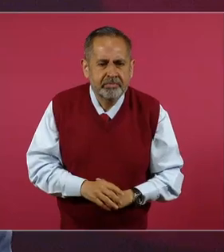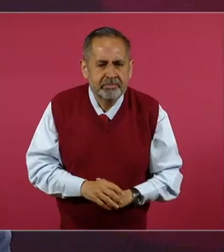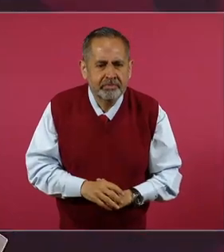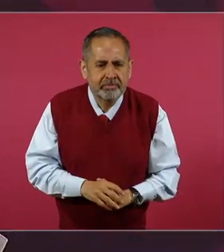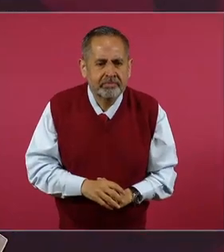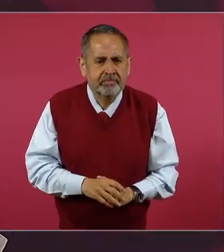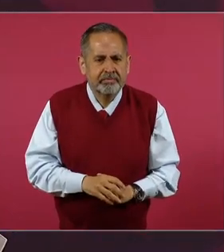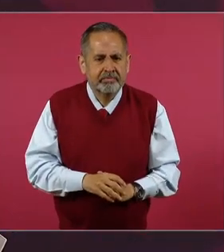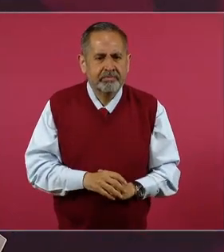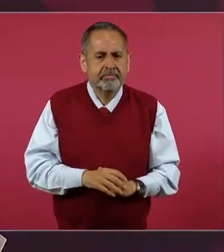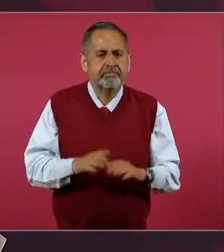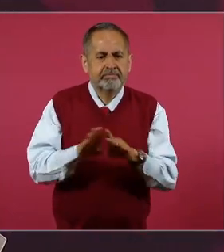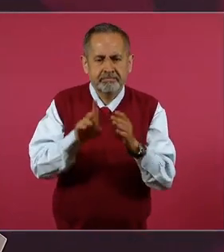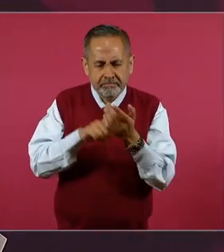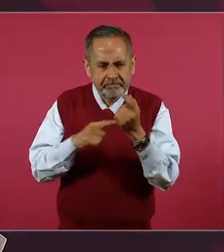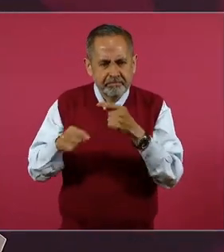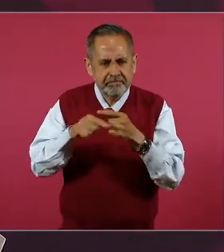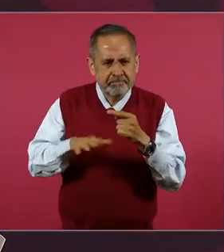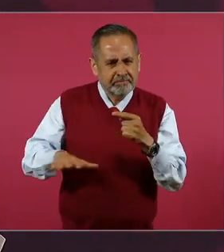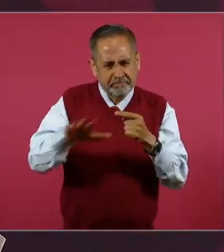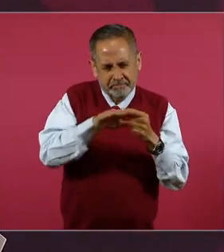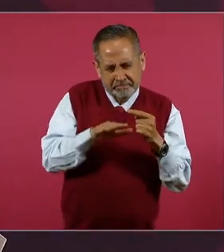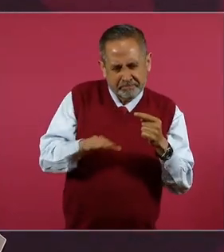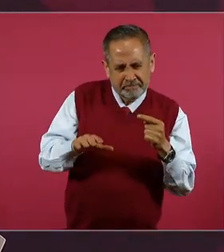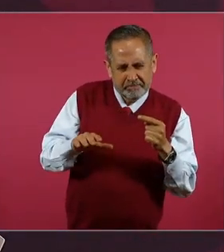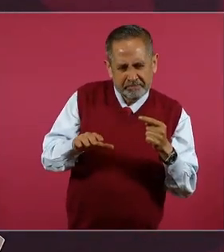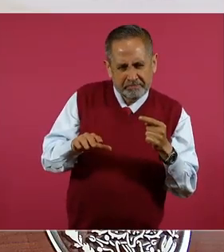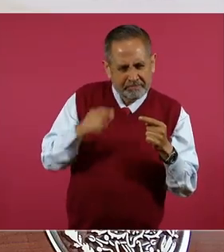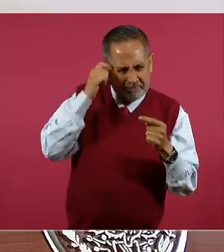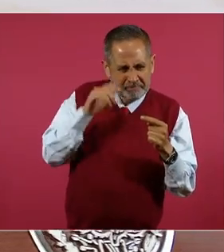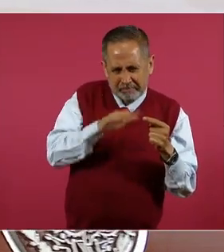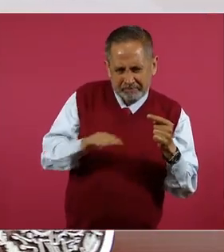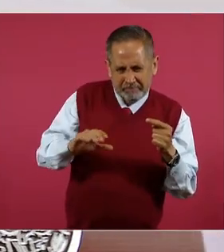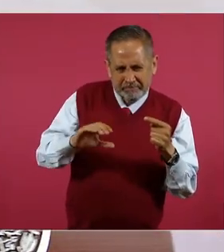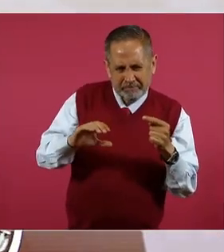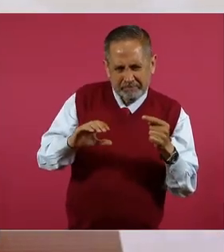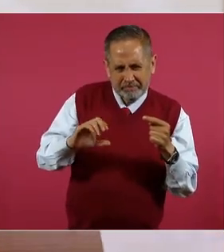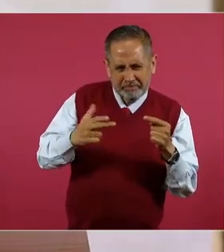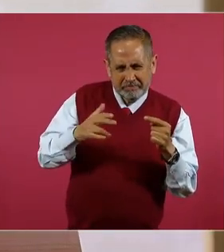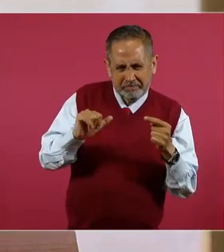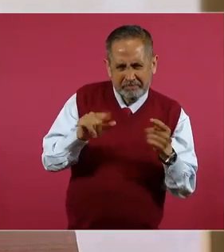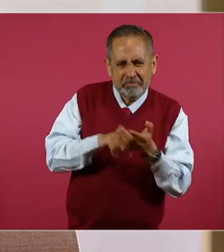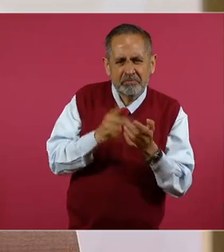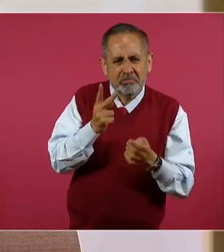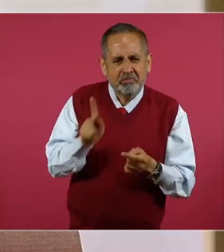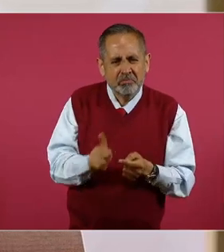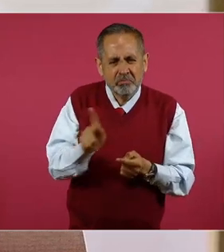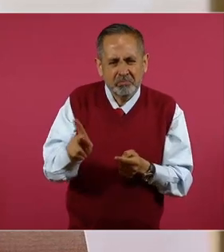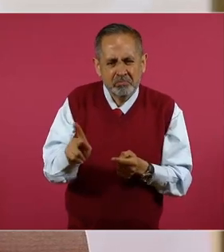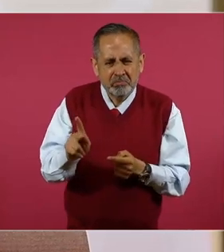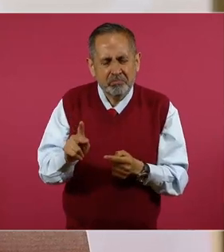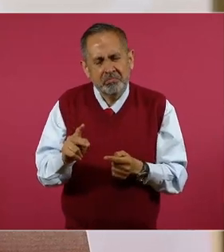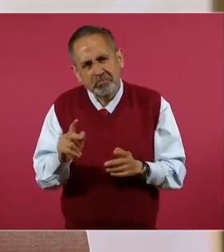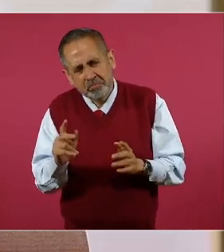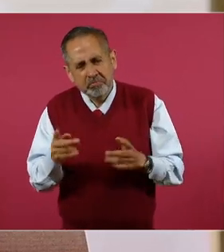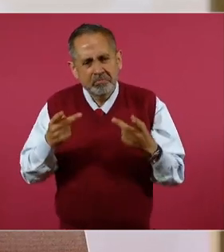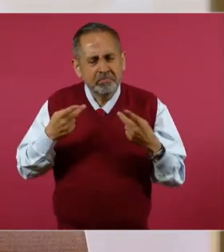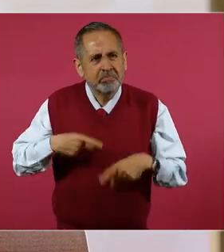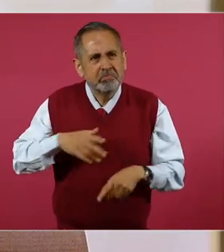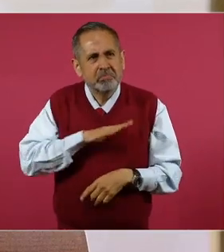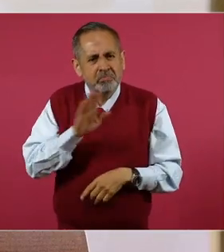en esa región de la Costa Chica. En dos pueblos perdieron la vida